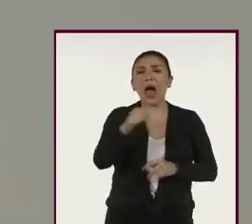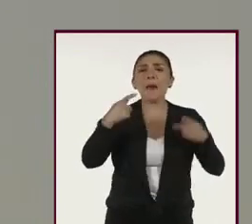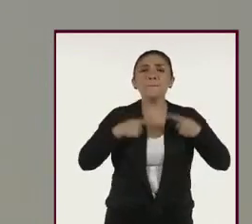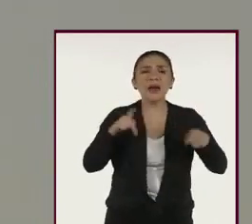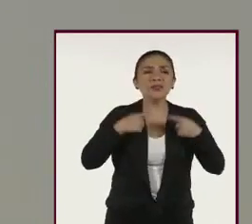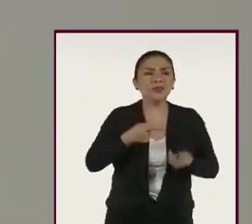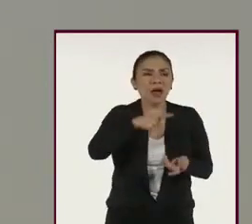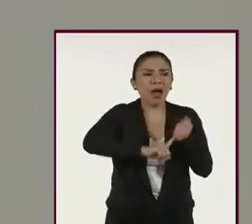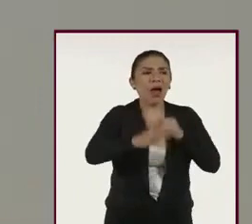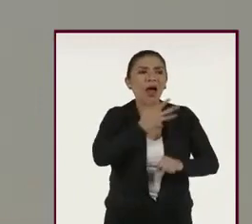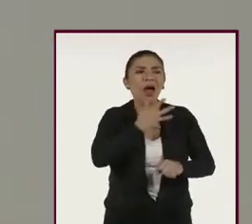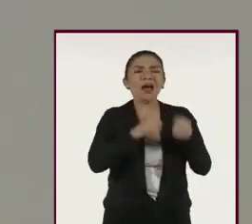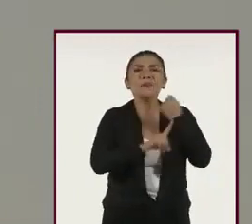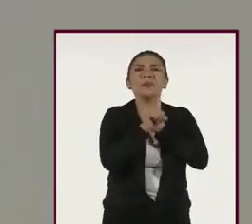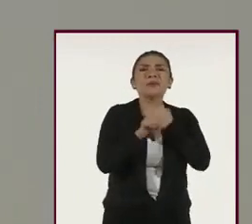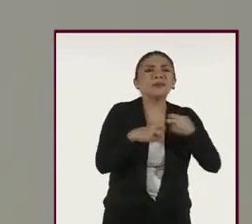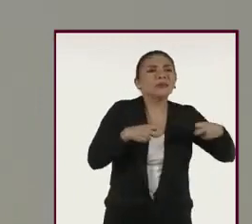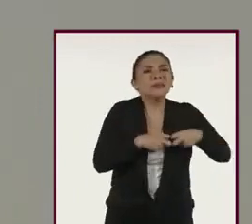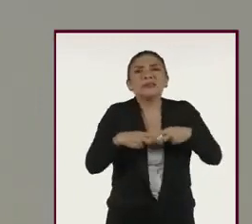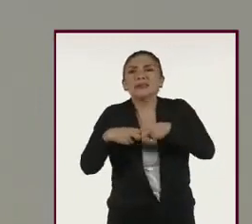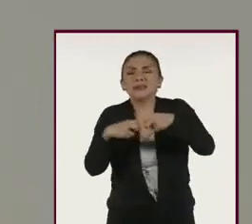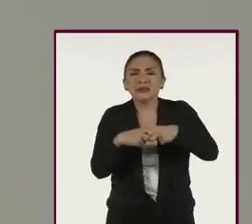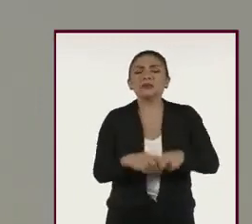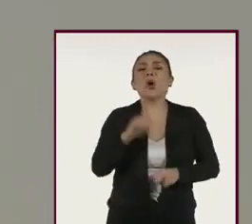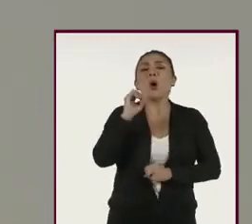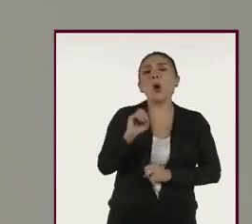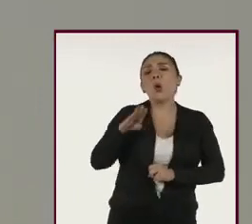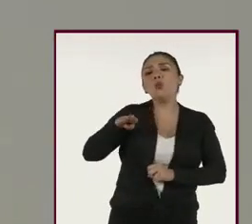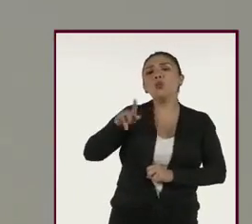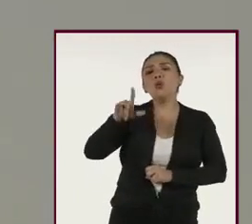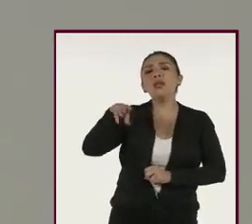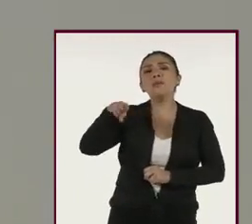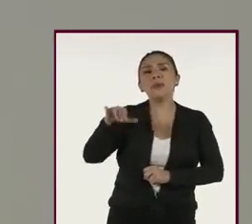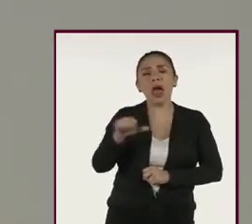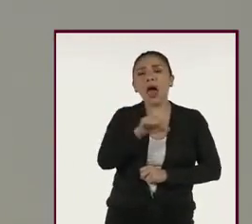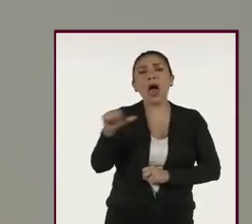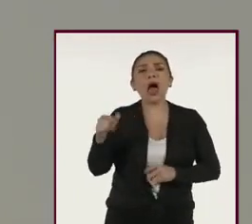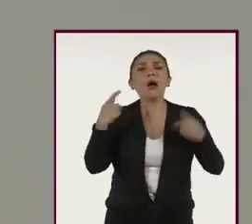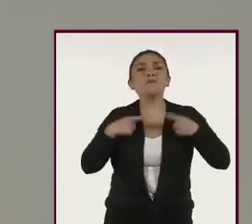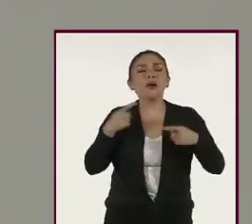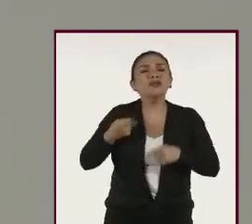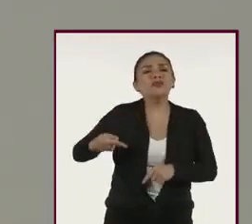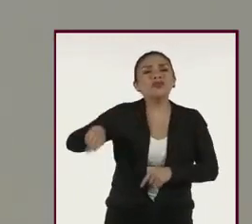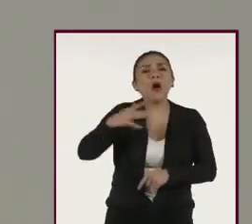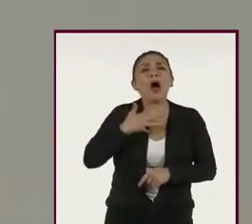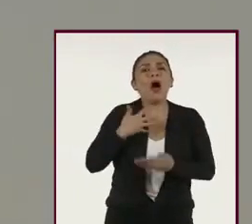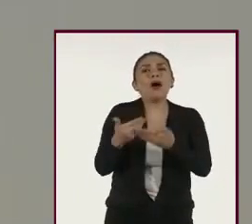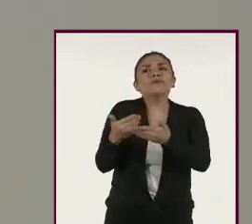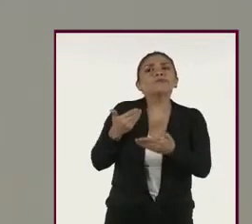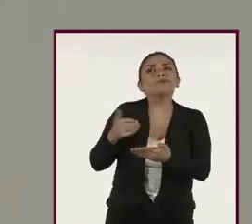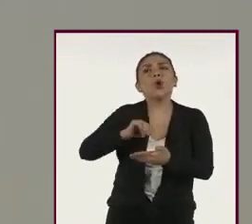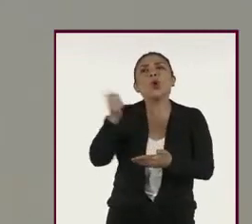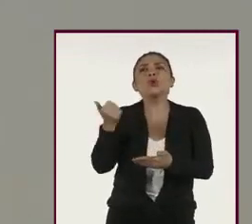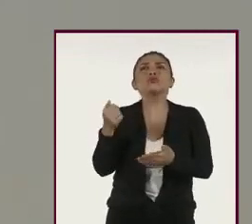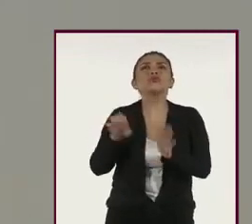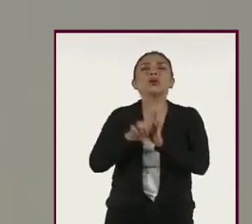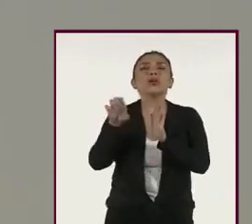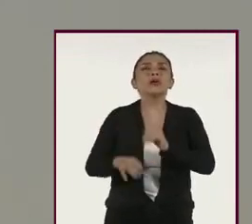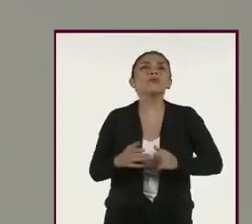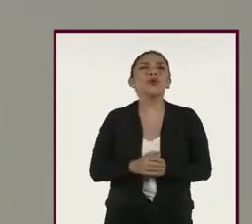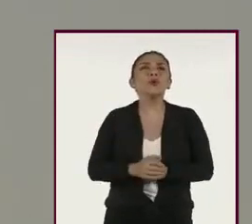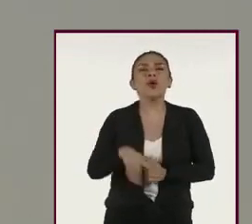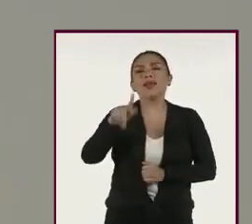que presentan trastornos de ansiedad y de bulimia en los pacientes que tienen previamente trastorno, por ejemplo, por déficit de atención